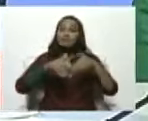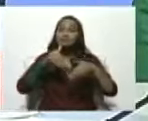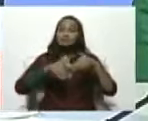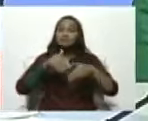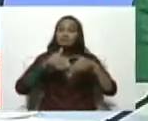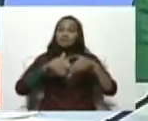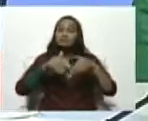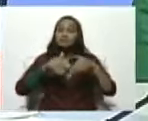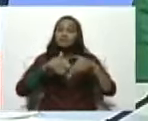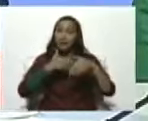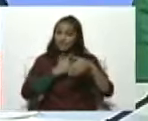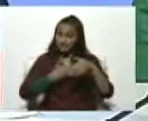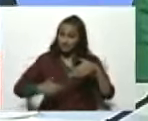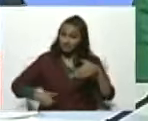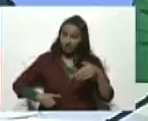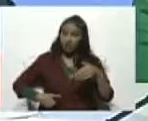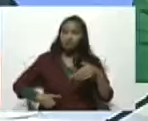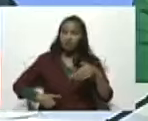nos ha orientado.